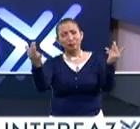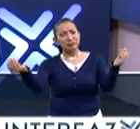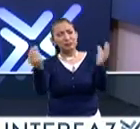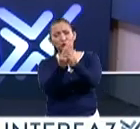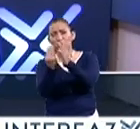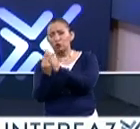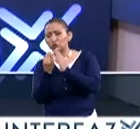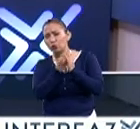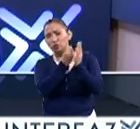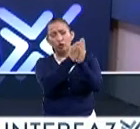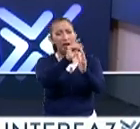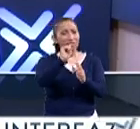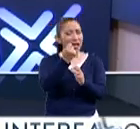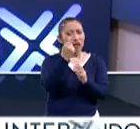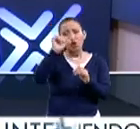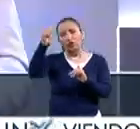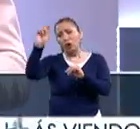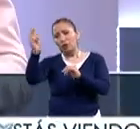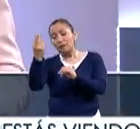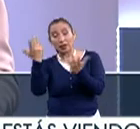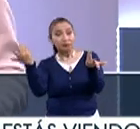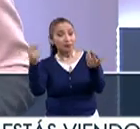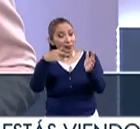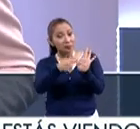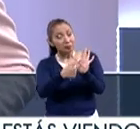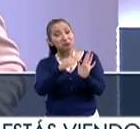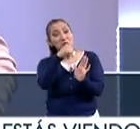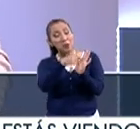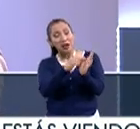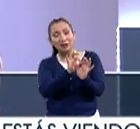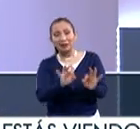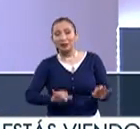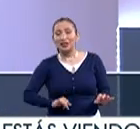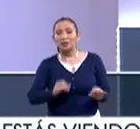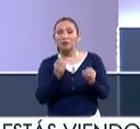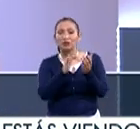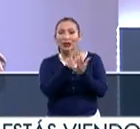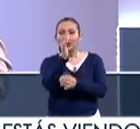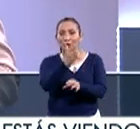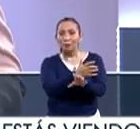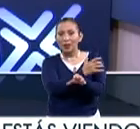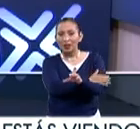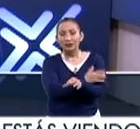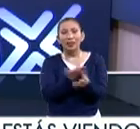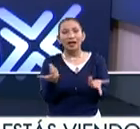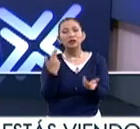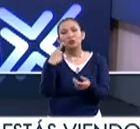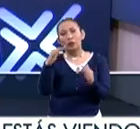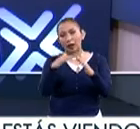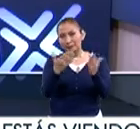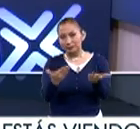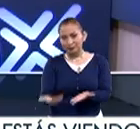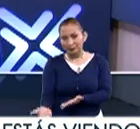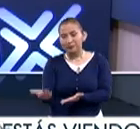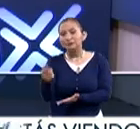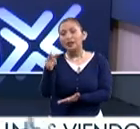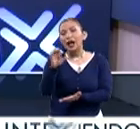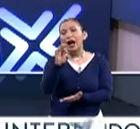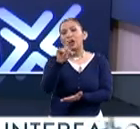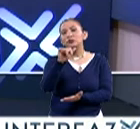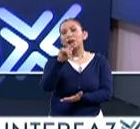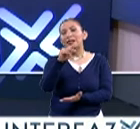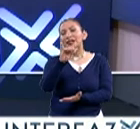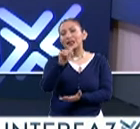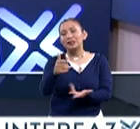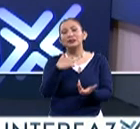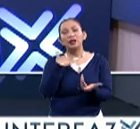de MOOCs, no solo del Tecnológico, de otras universidades, así que esta plataforma es muy interesante. Muchísimas gracias por haber estado con nosotros, esa es tu casa. Carlos